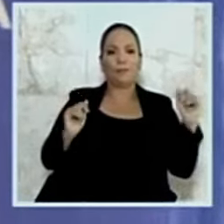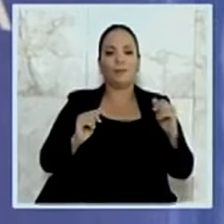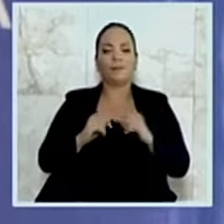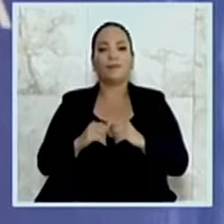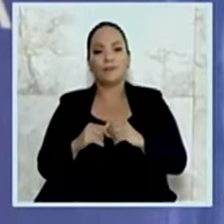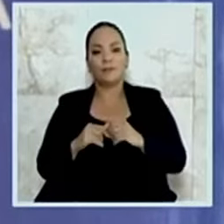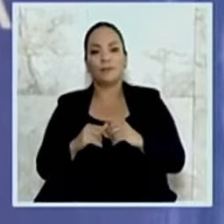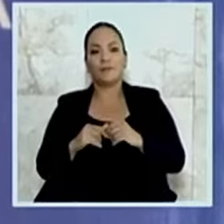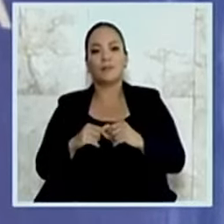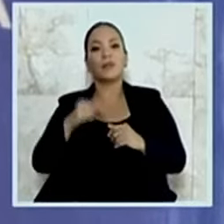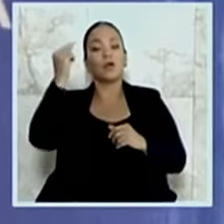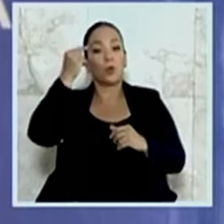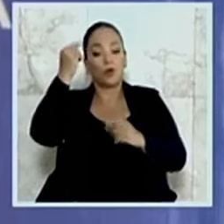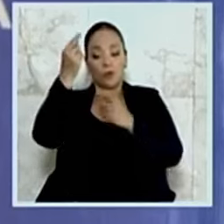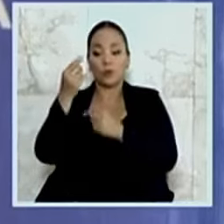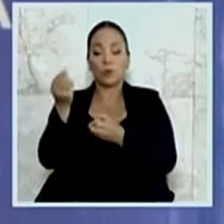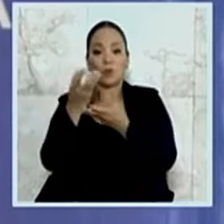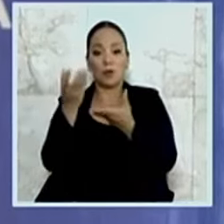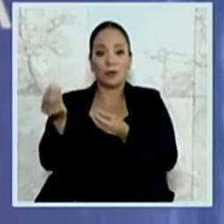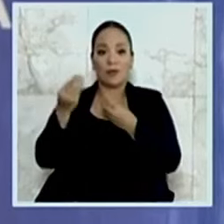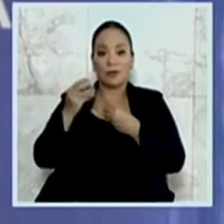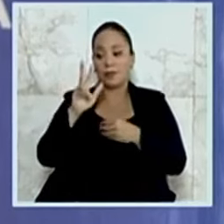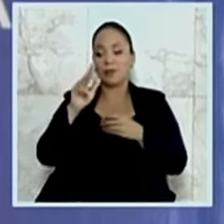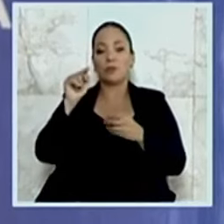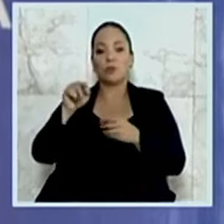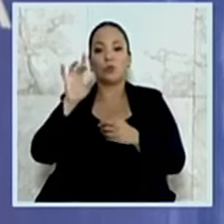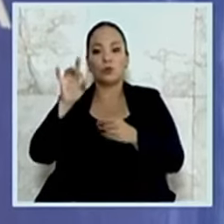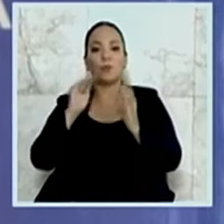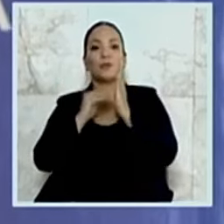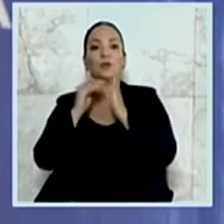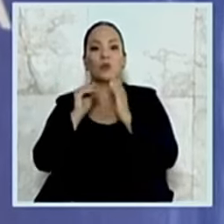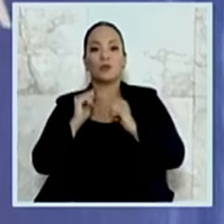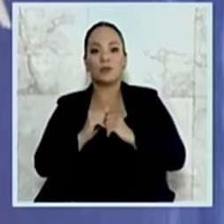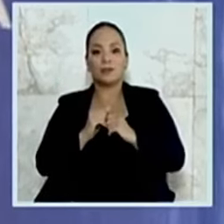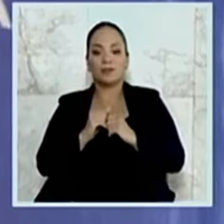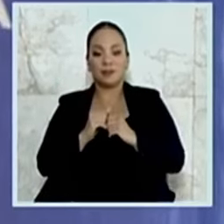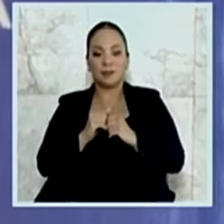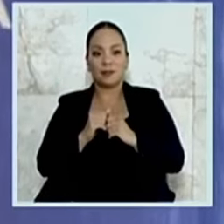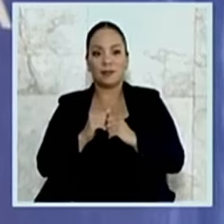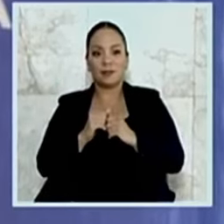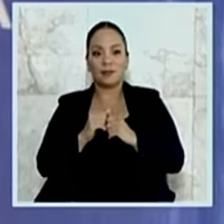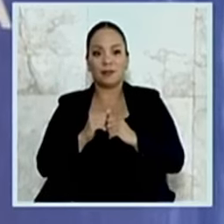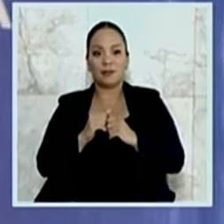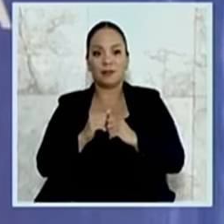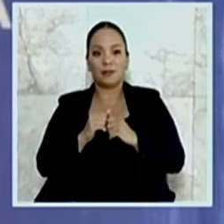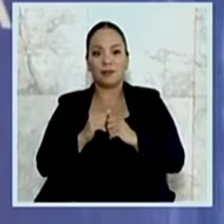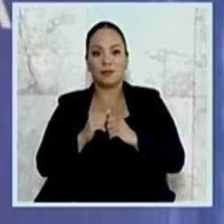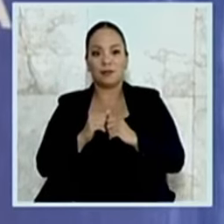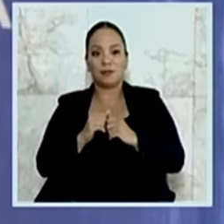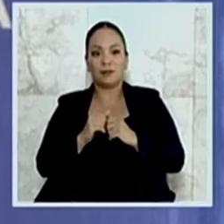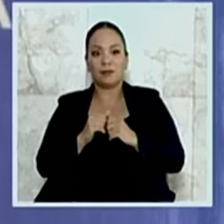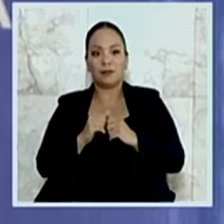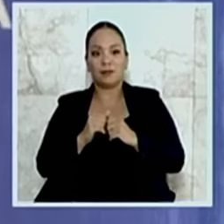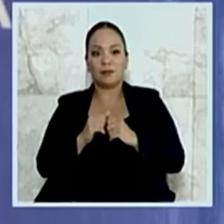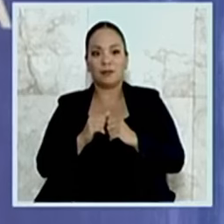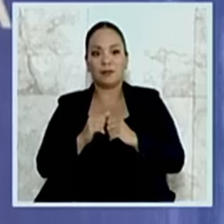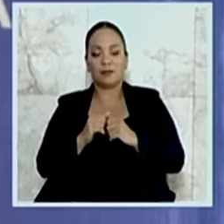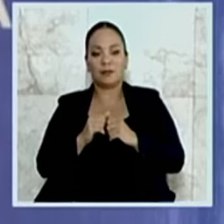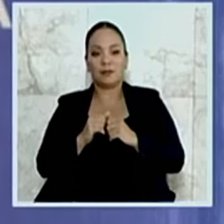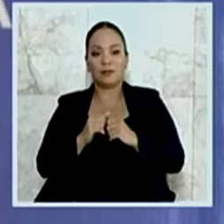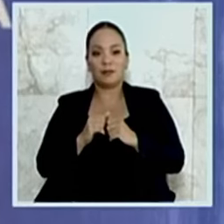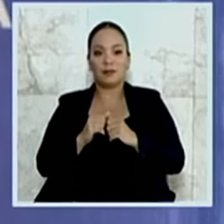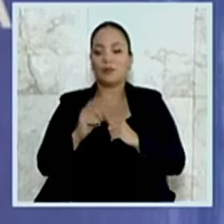está dando 3.8 millones al año el gobierno, ¿no? Yo no le doy 3.8 millones a nadie. El gobierno